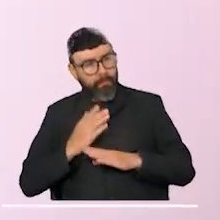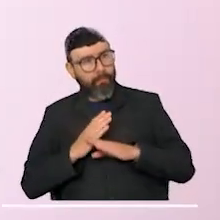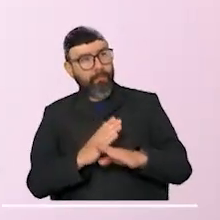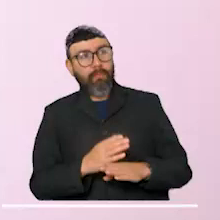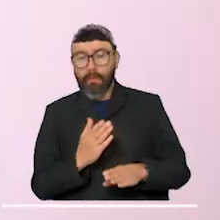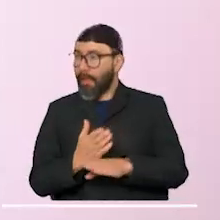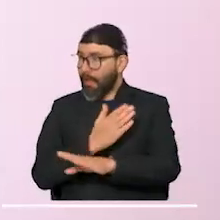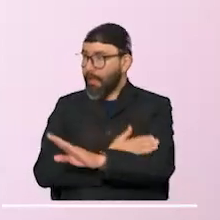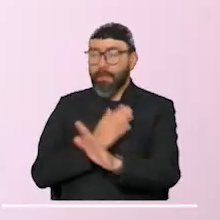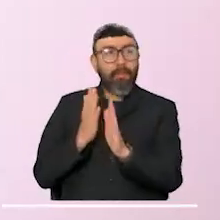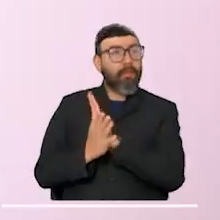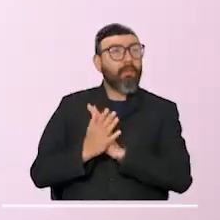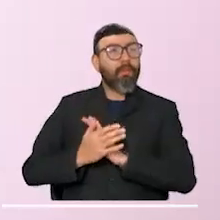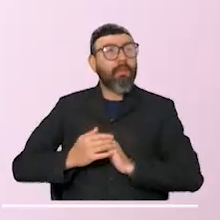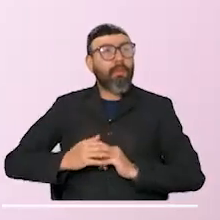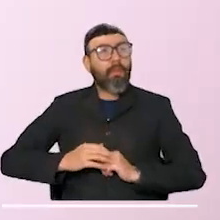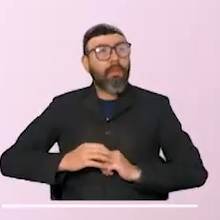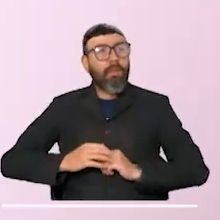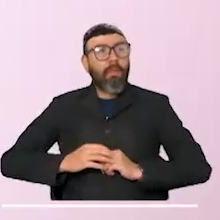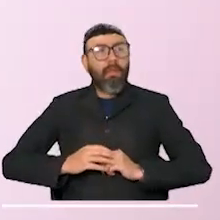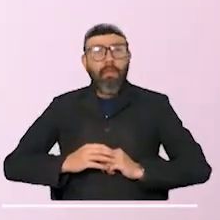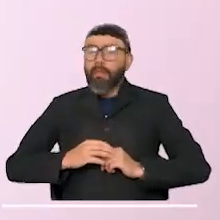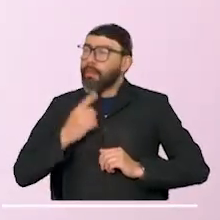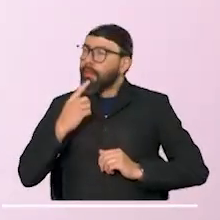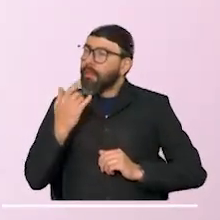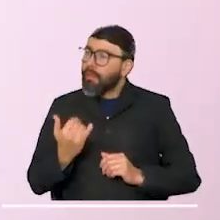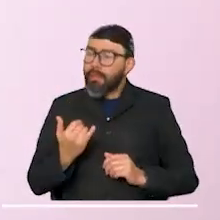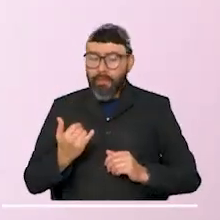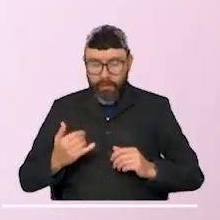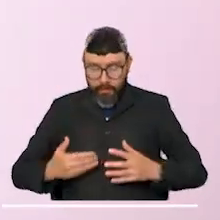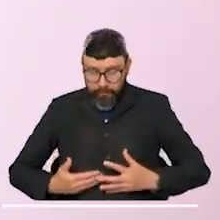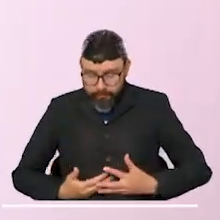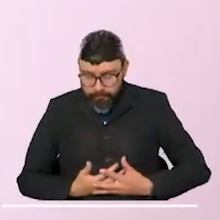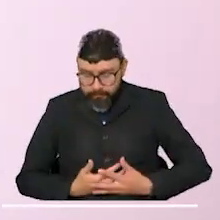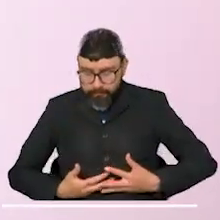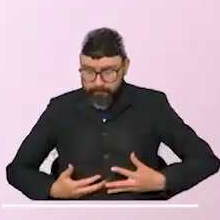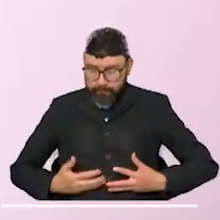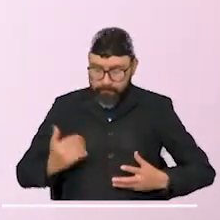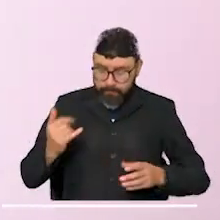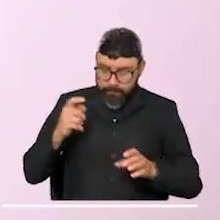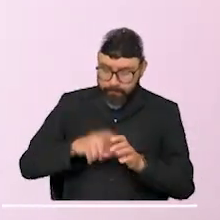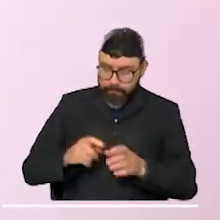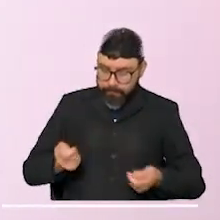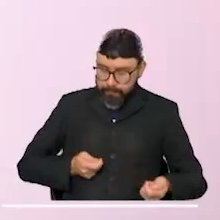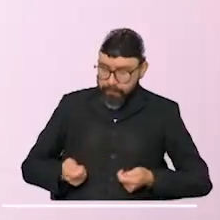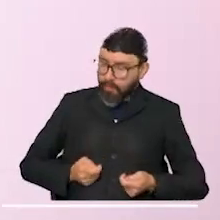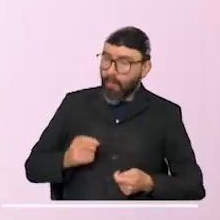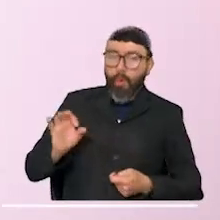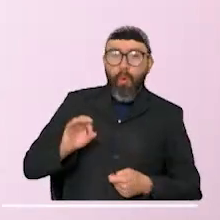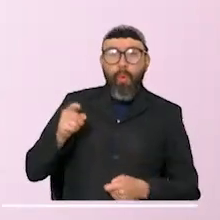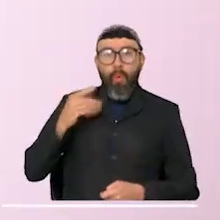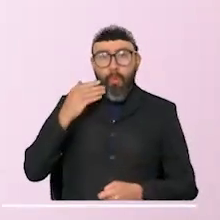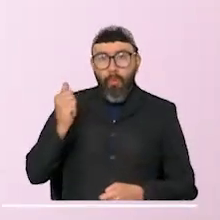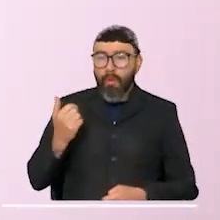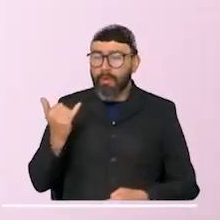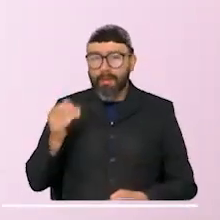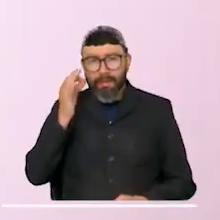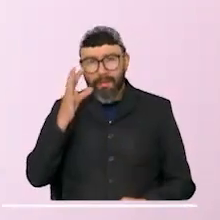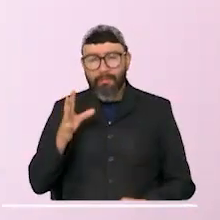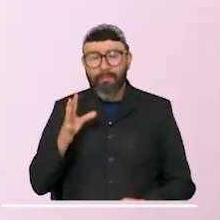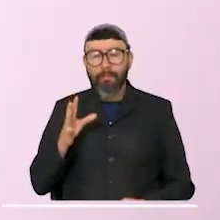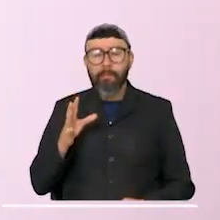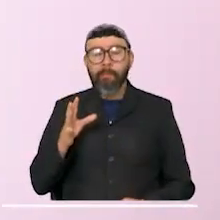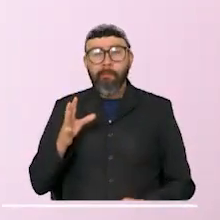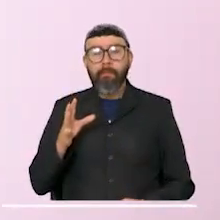un poquito con todo lo que tiene que ver el piso pélvico esos partos que son traumáticos entonces hay mujeres que de pronto una